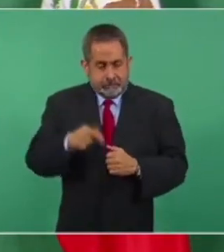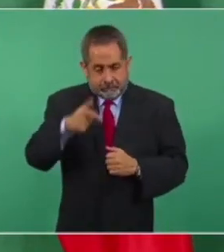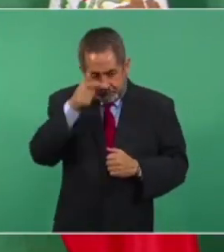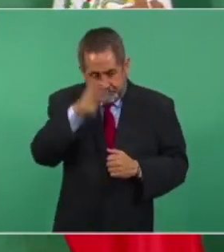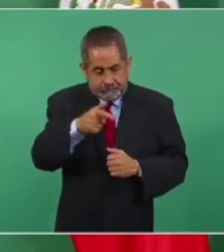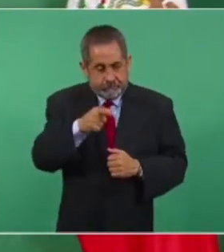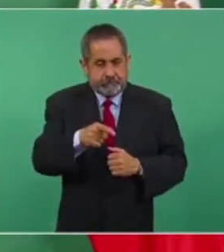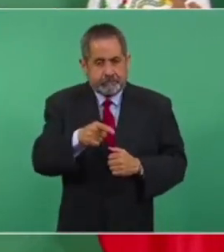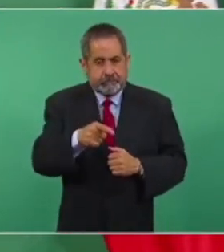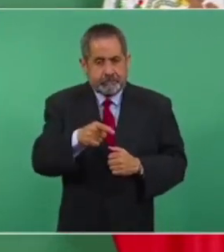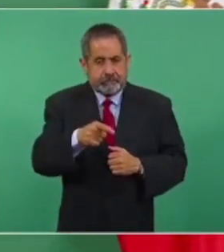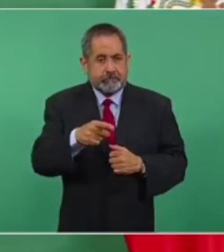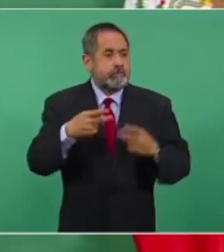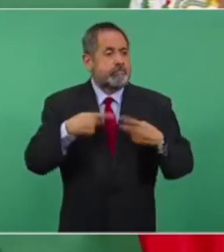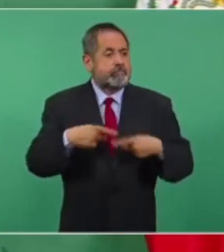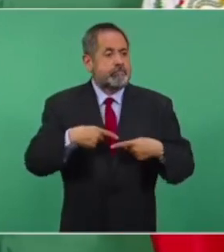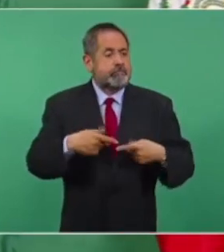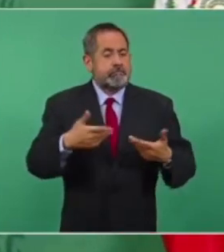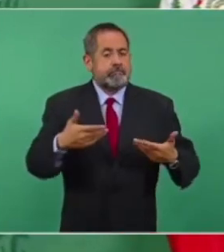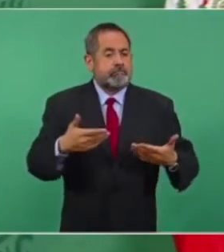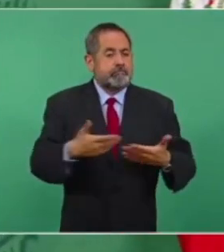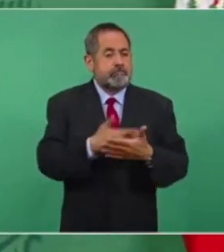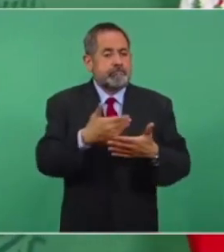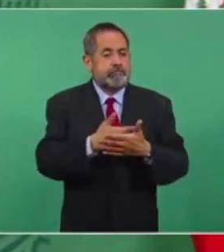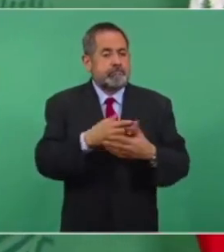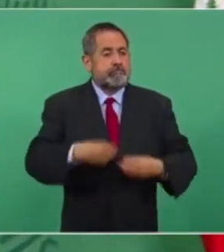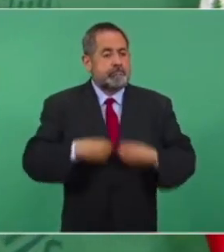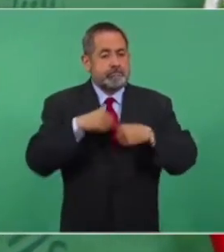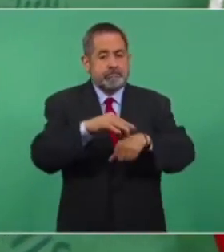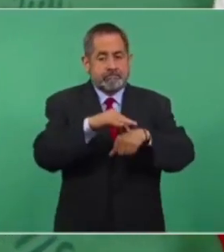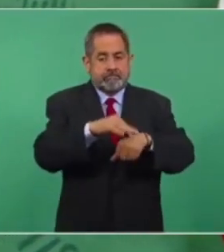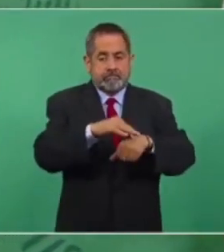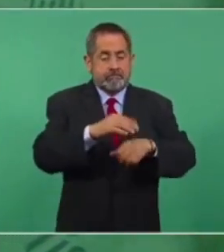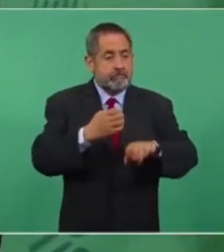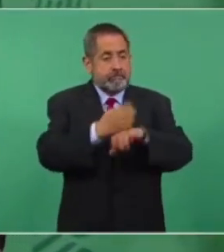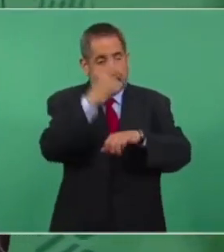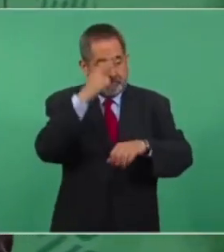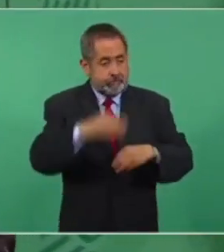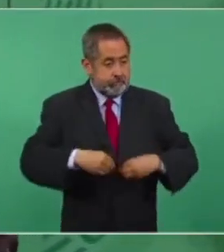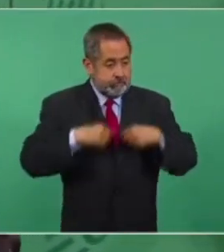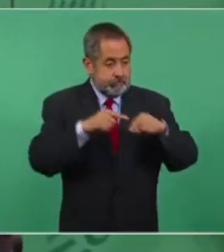aparece menos población en el Estado de México.